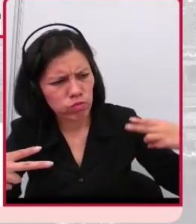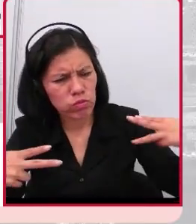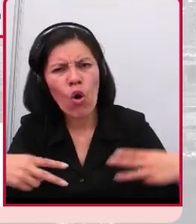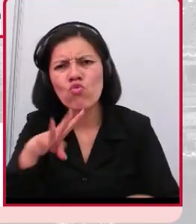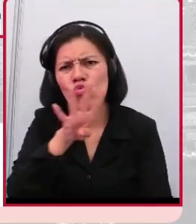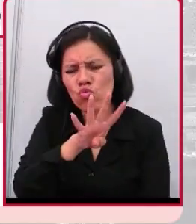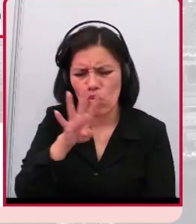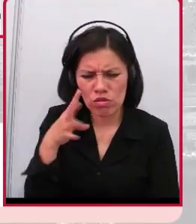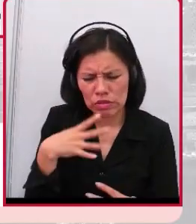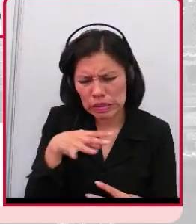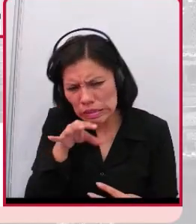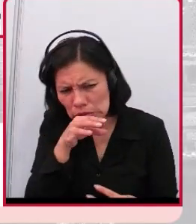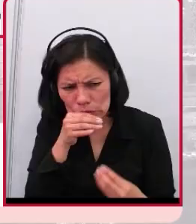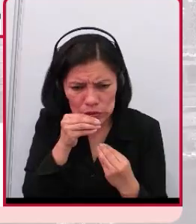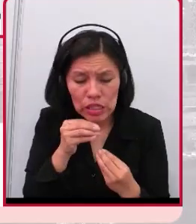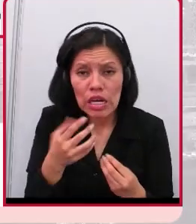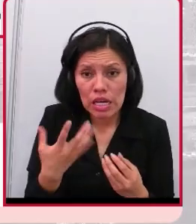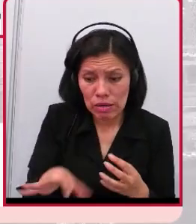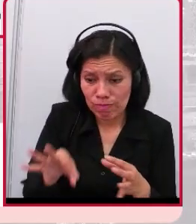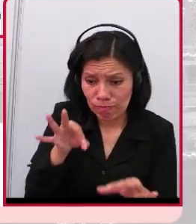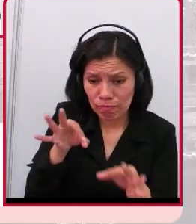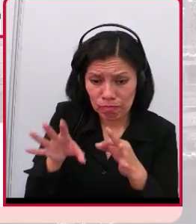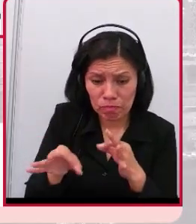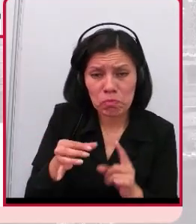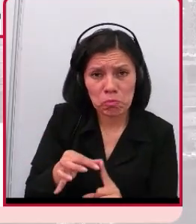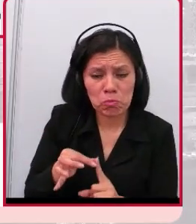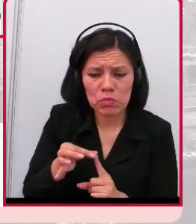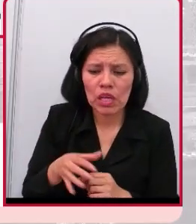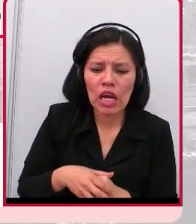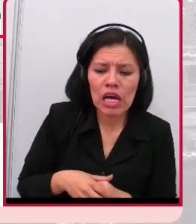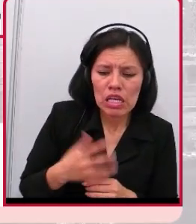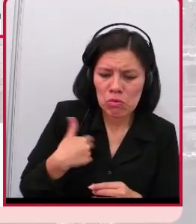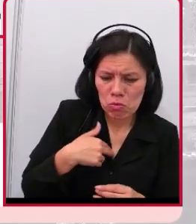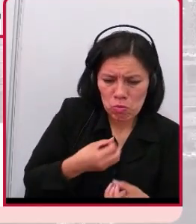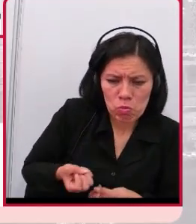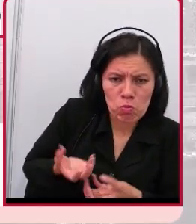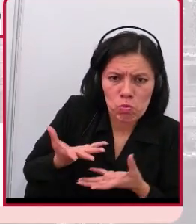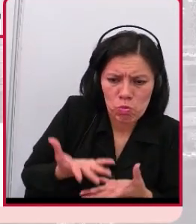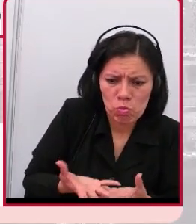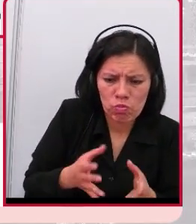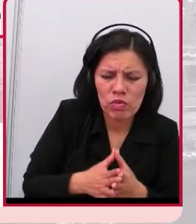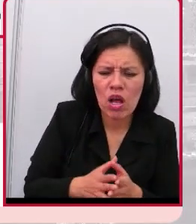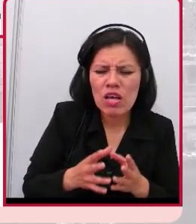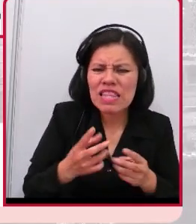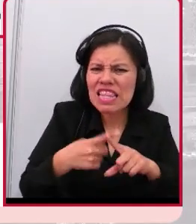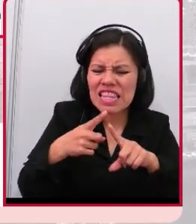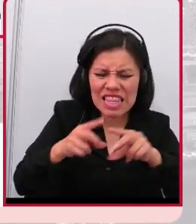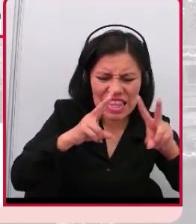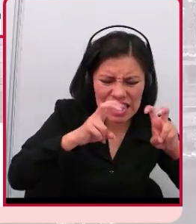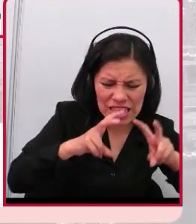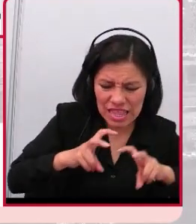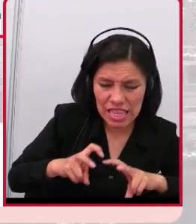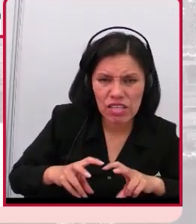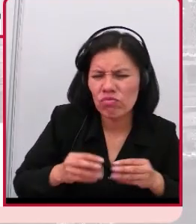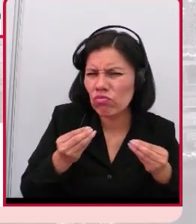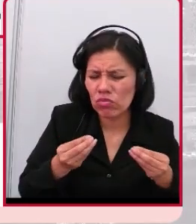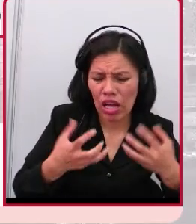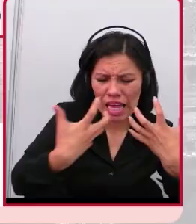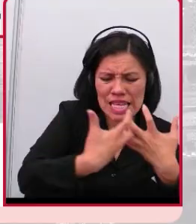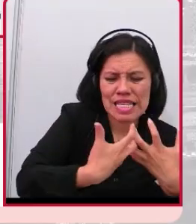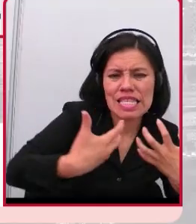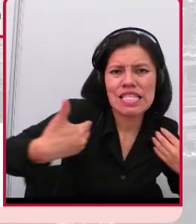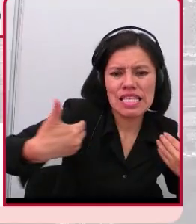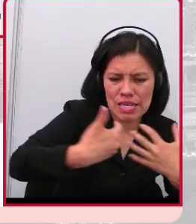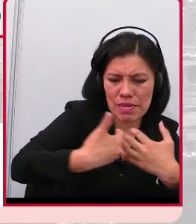puede ser tan selectivo. Es así que implementamos, luego de los análisis, la separación, hacer un split y trabajar